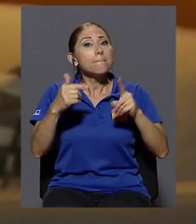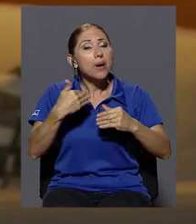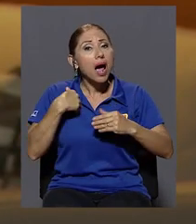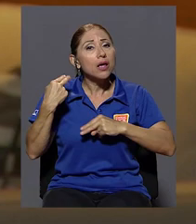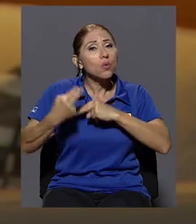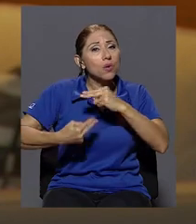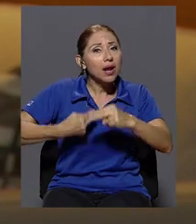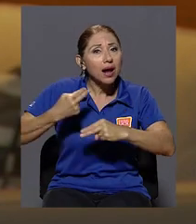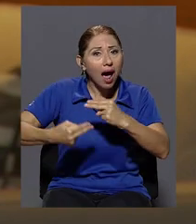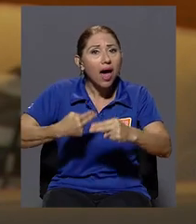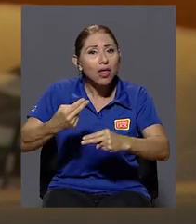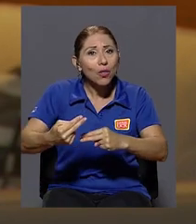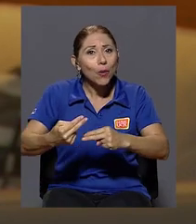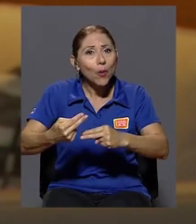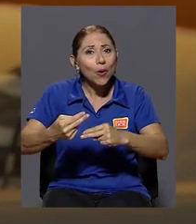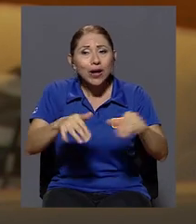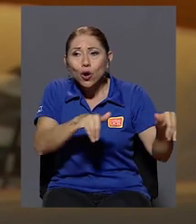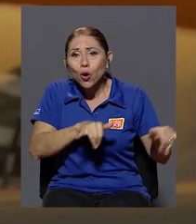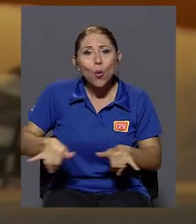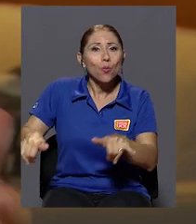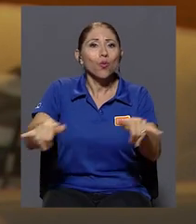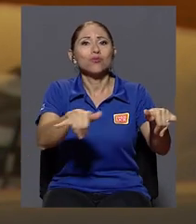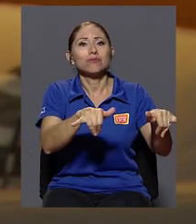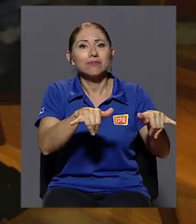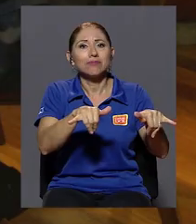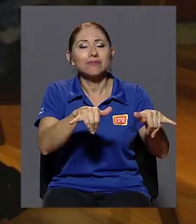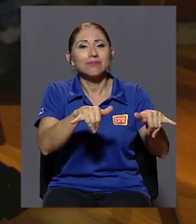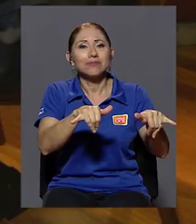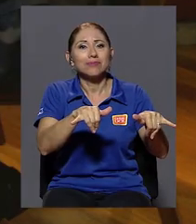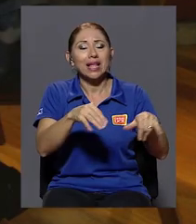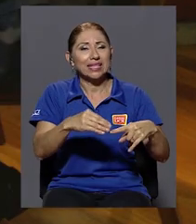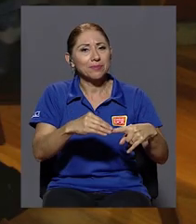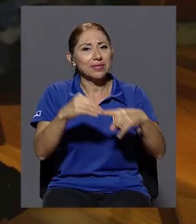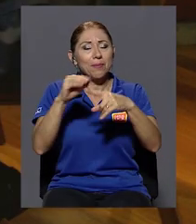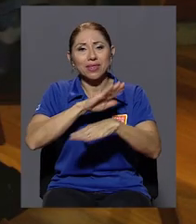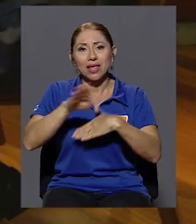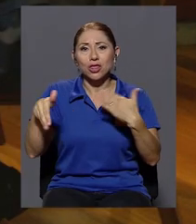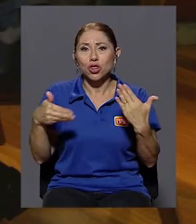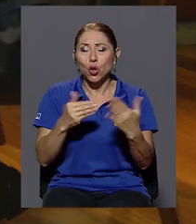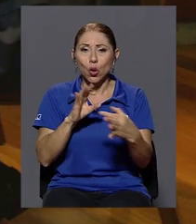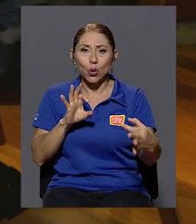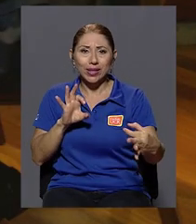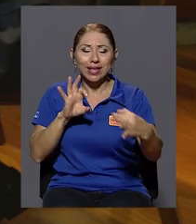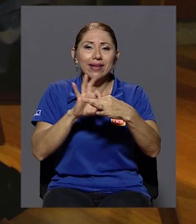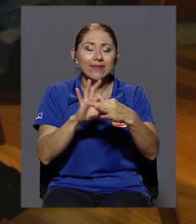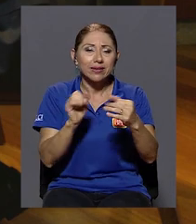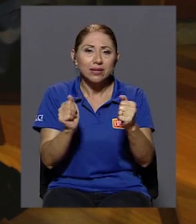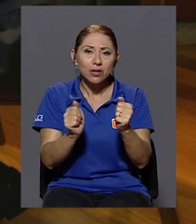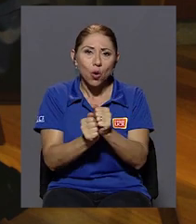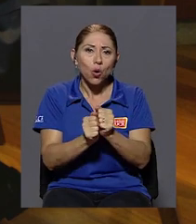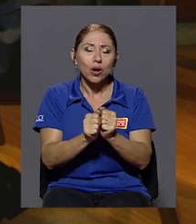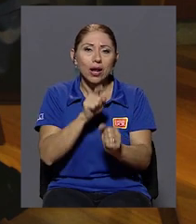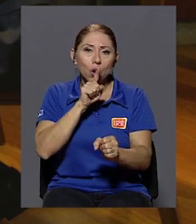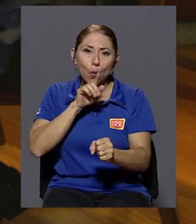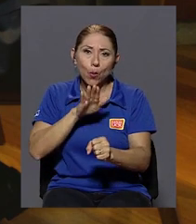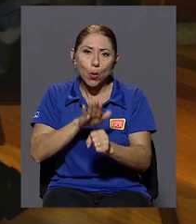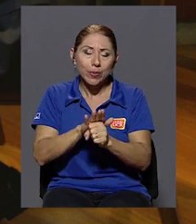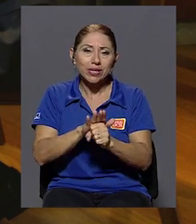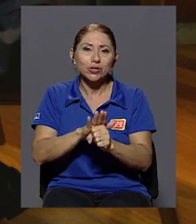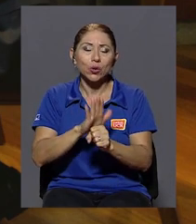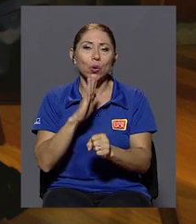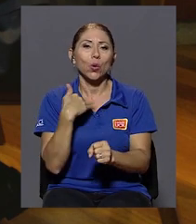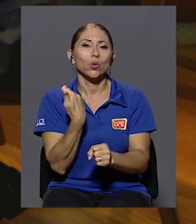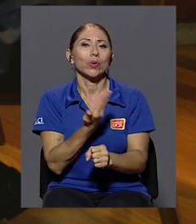legado que nos es común, sobre todo en todo aquello que tiene que ver con el compromiso